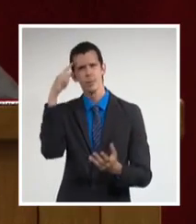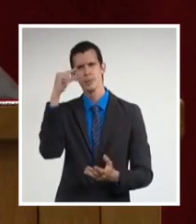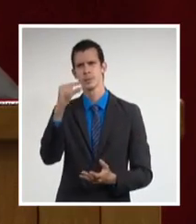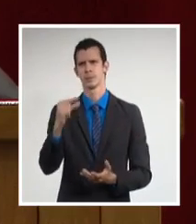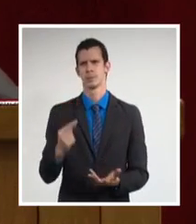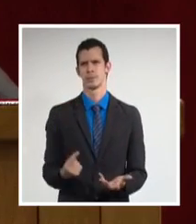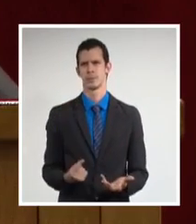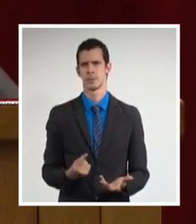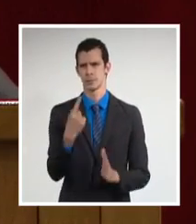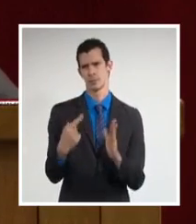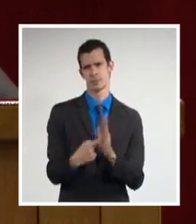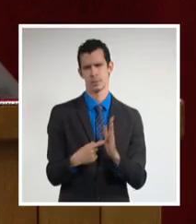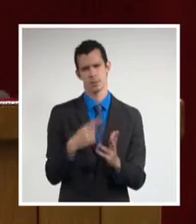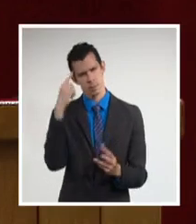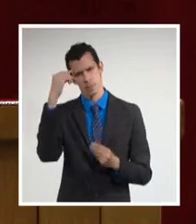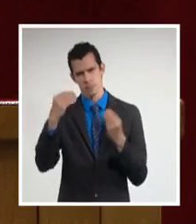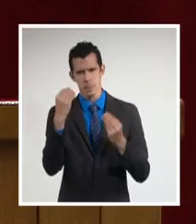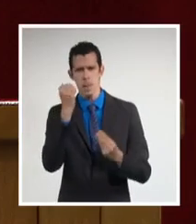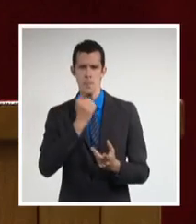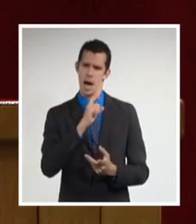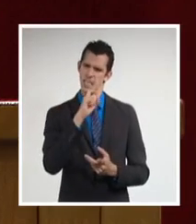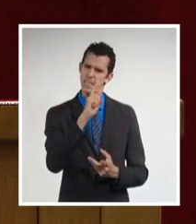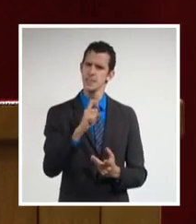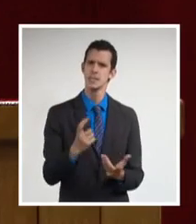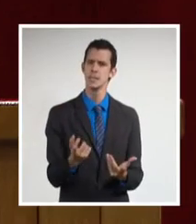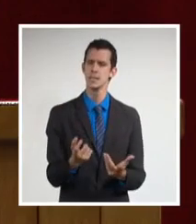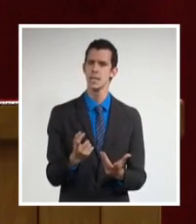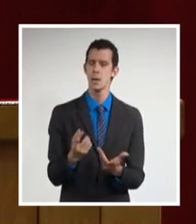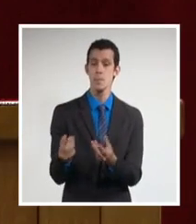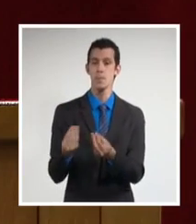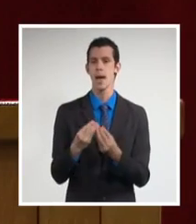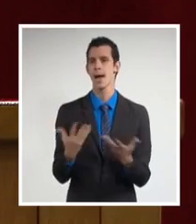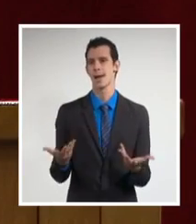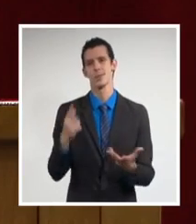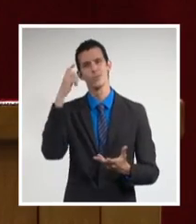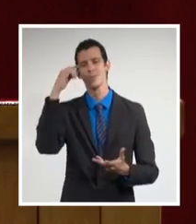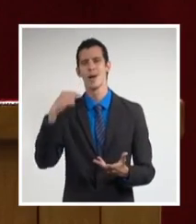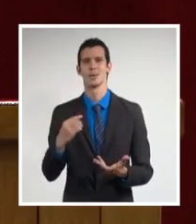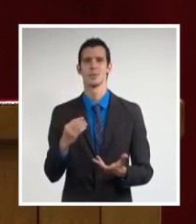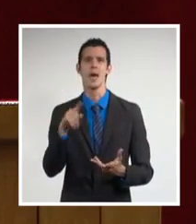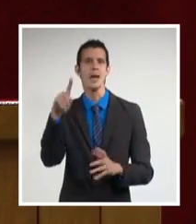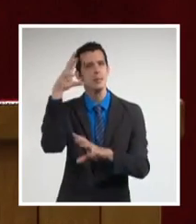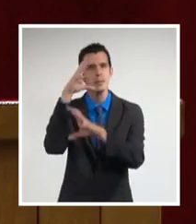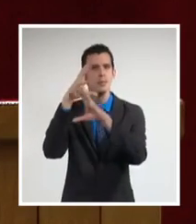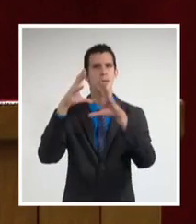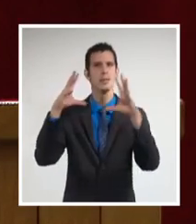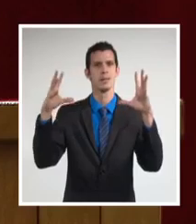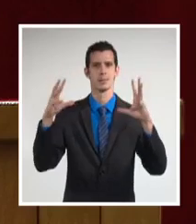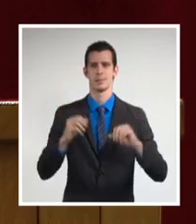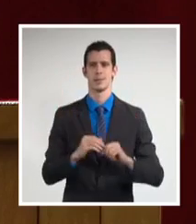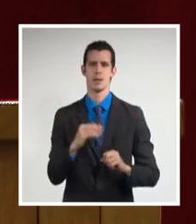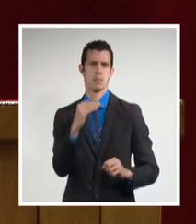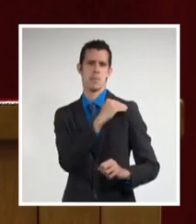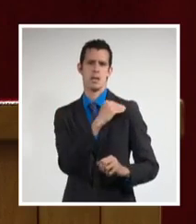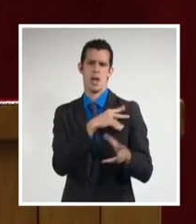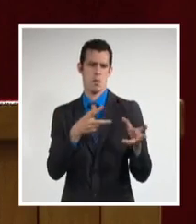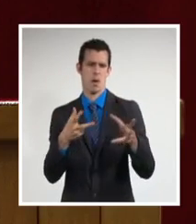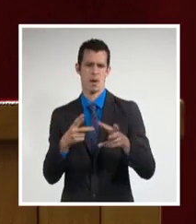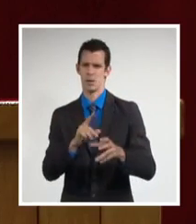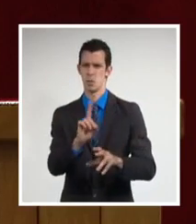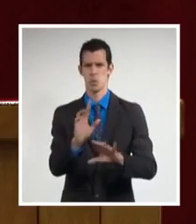más intenso y decisivo a partir del uso de modernas herramientas de comunicación e interactividad que le dan a los sujetos